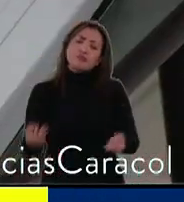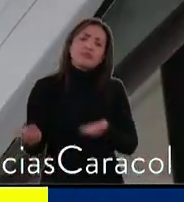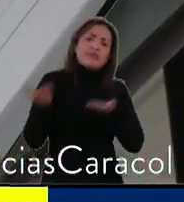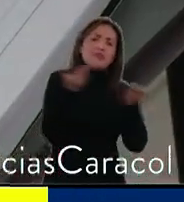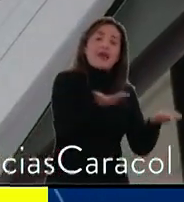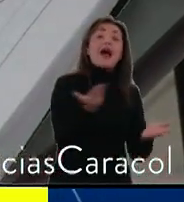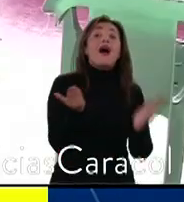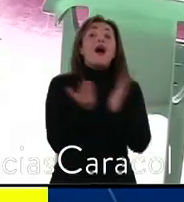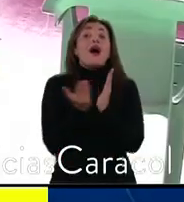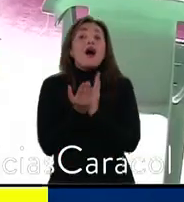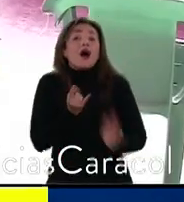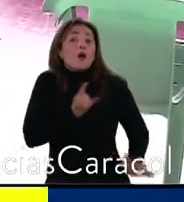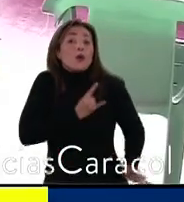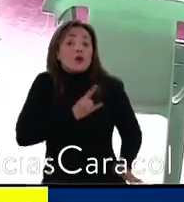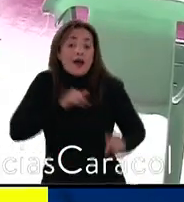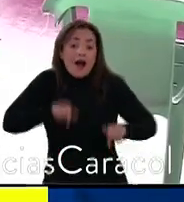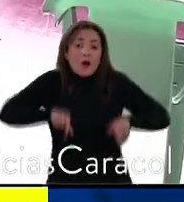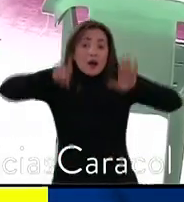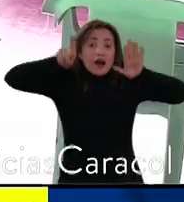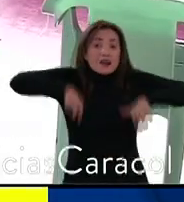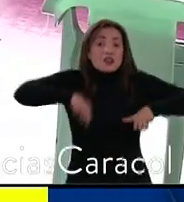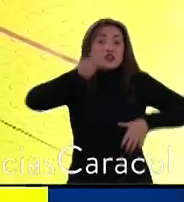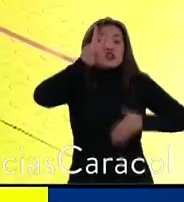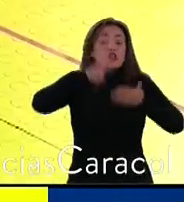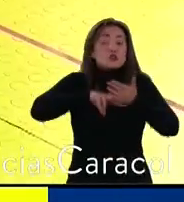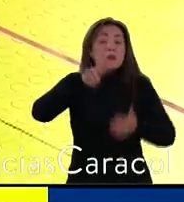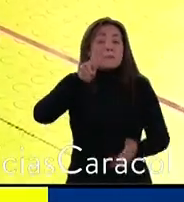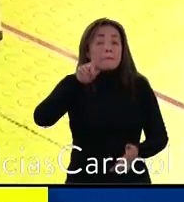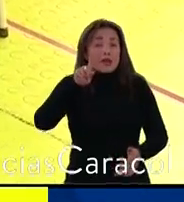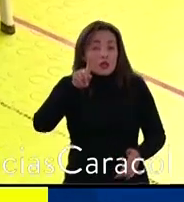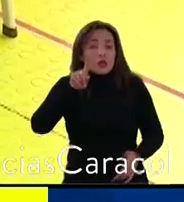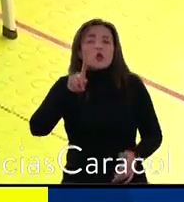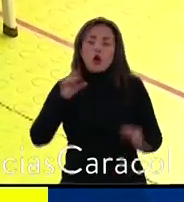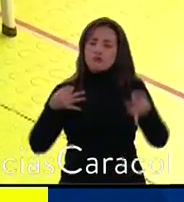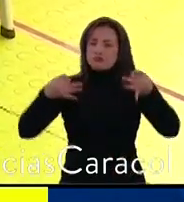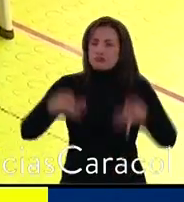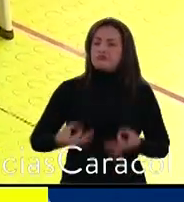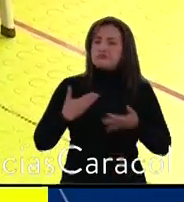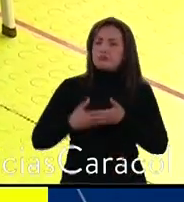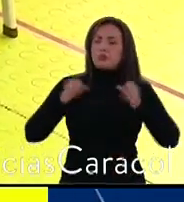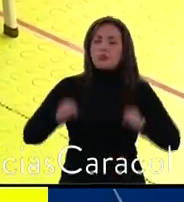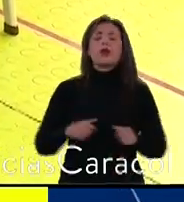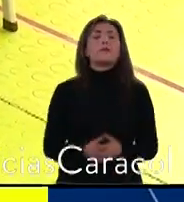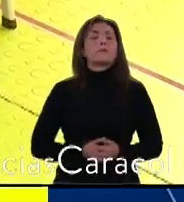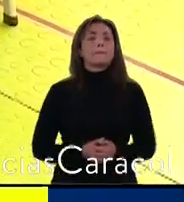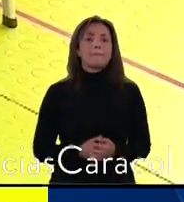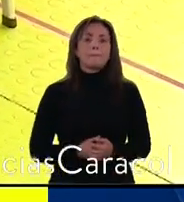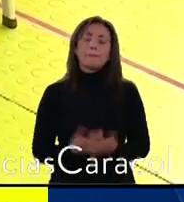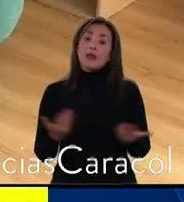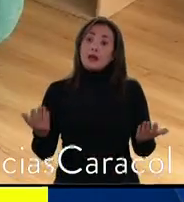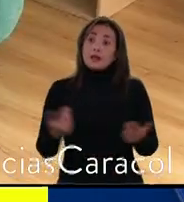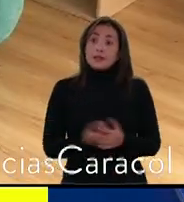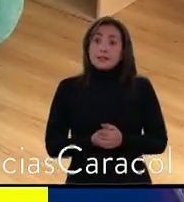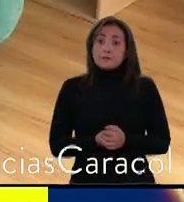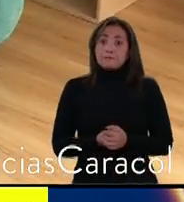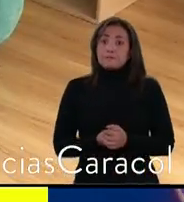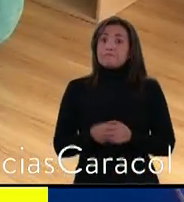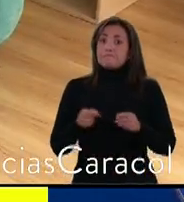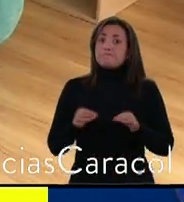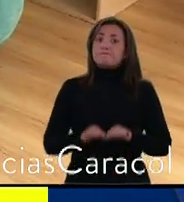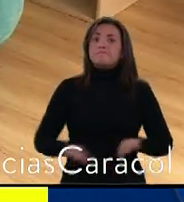educación superior para este primer semestre del 2021. Es importante el retorno